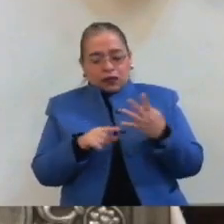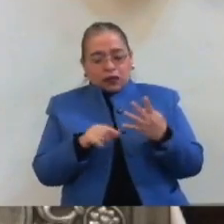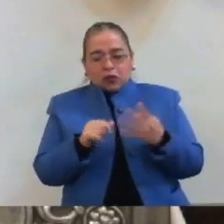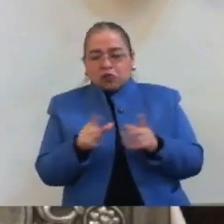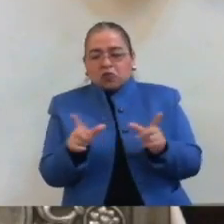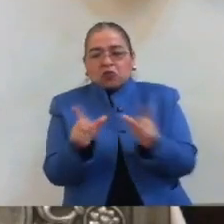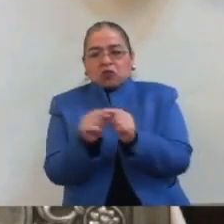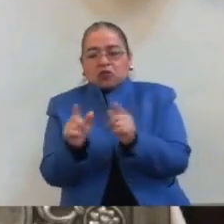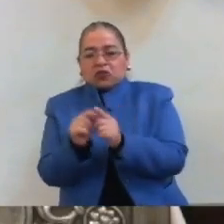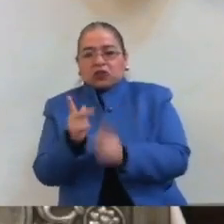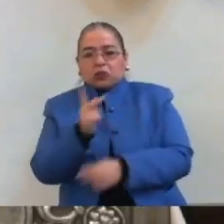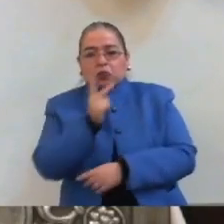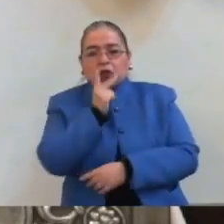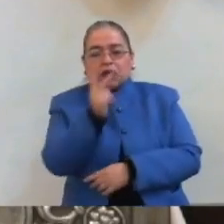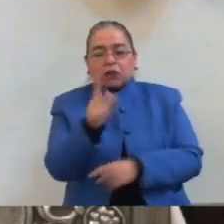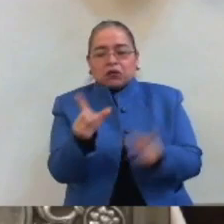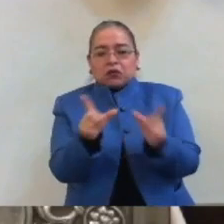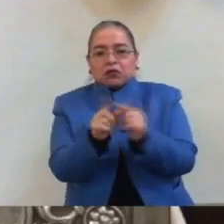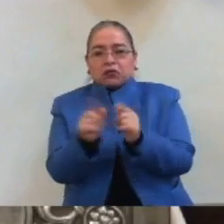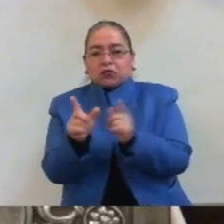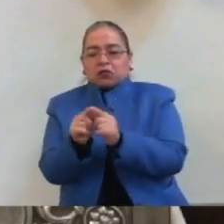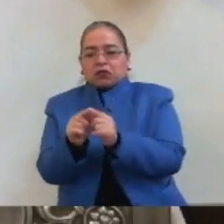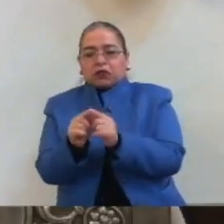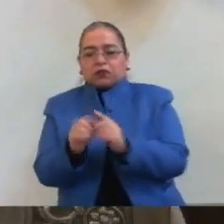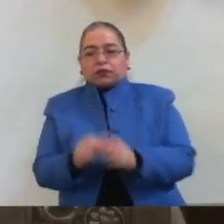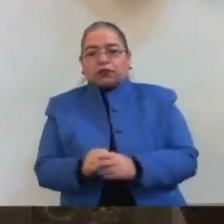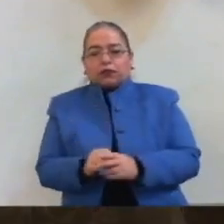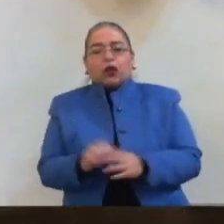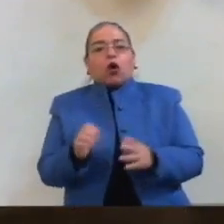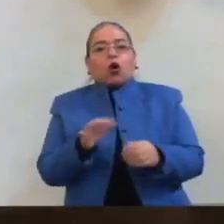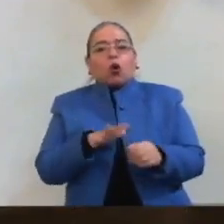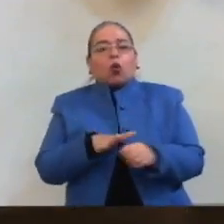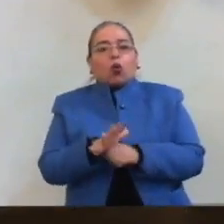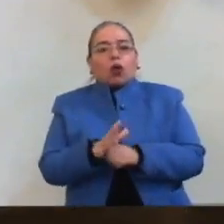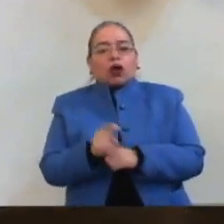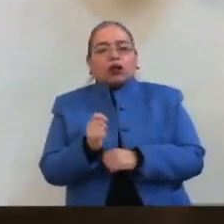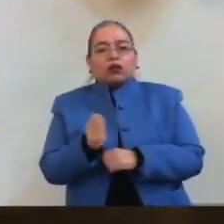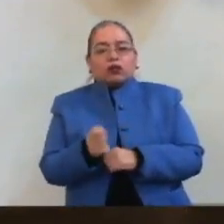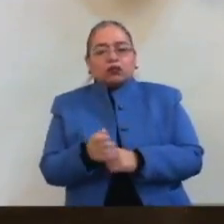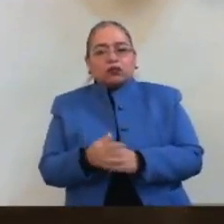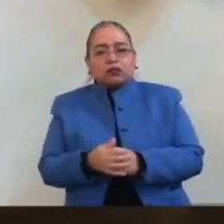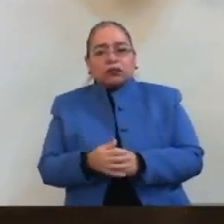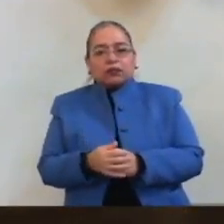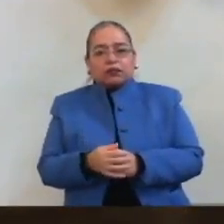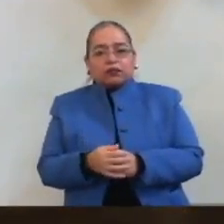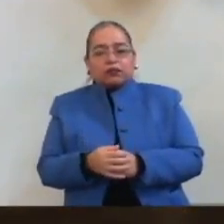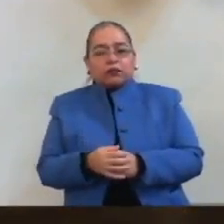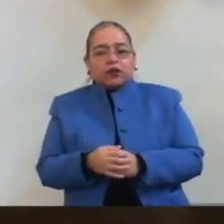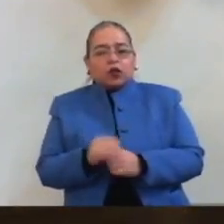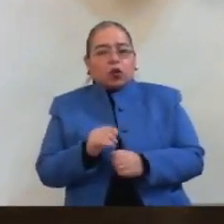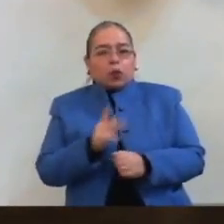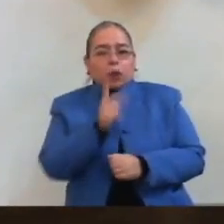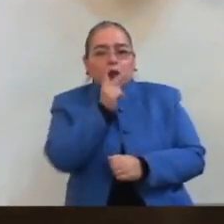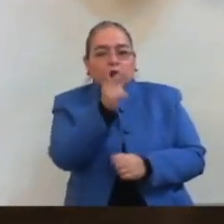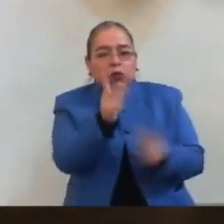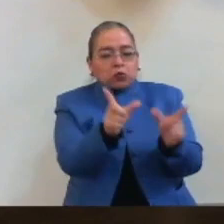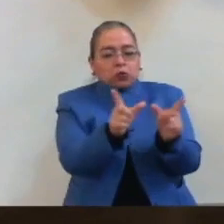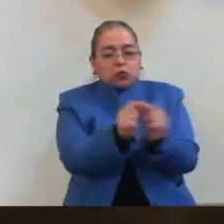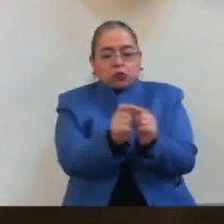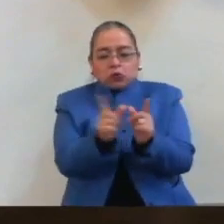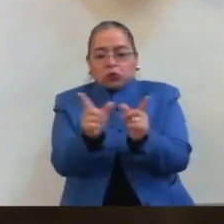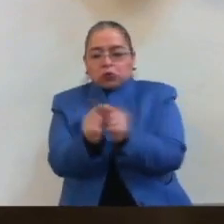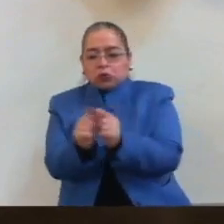son esas palabras que sintetizan el mensaje de